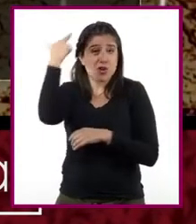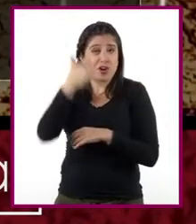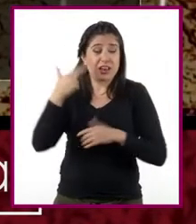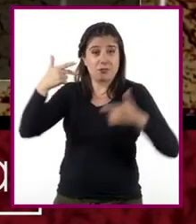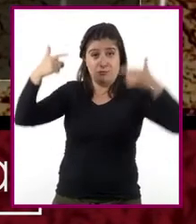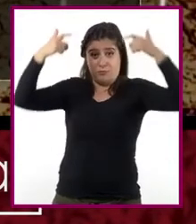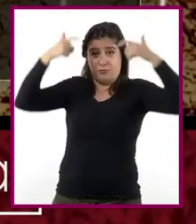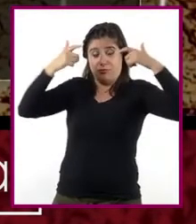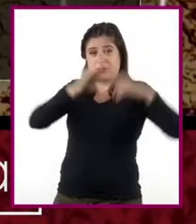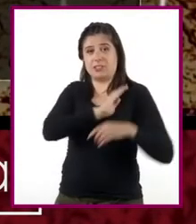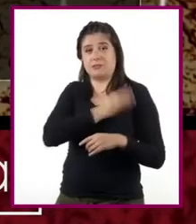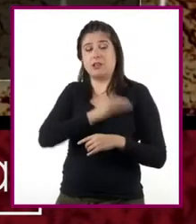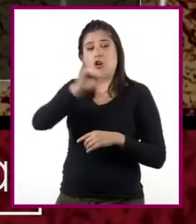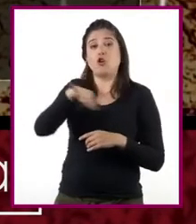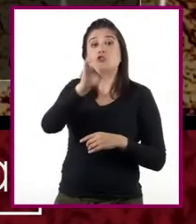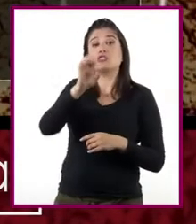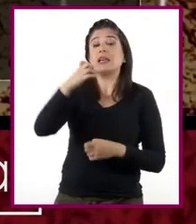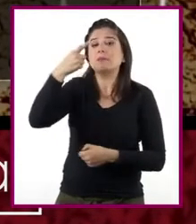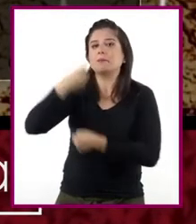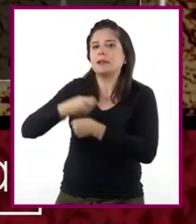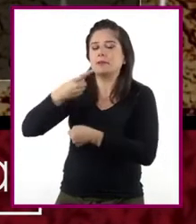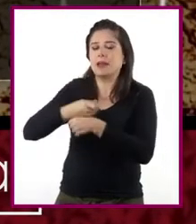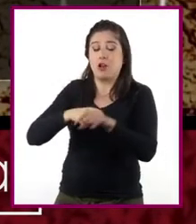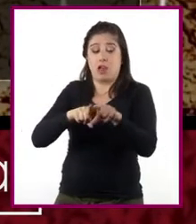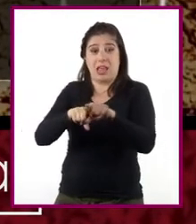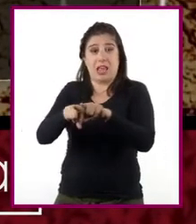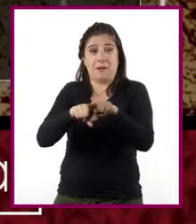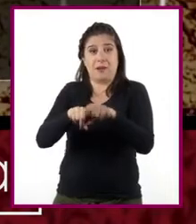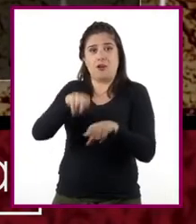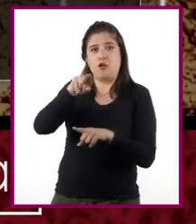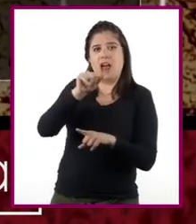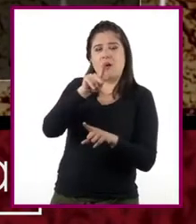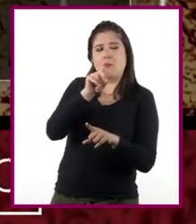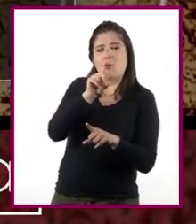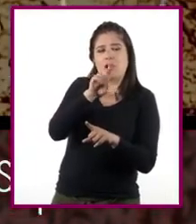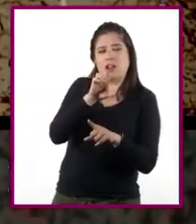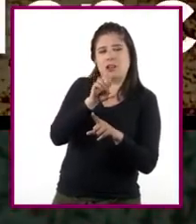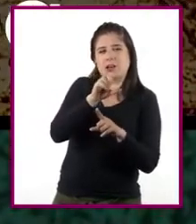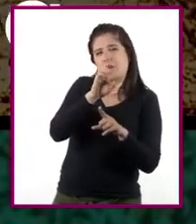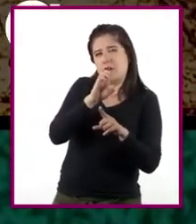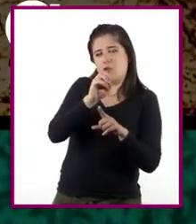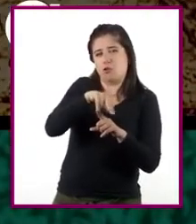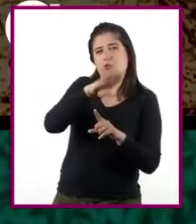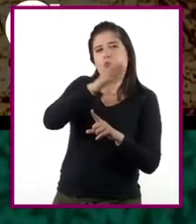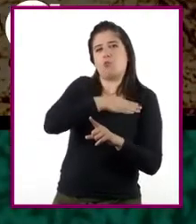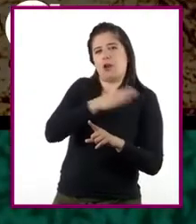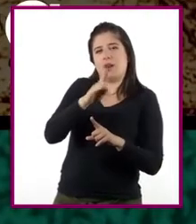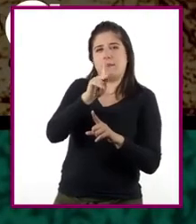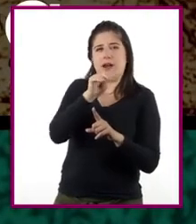corona española a José I, hermano de Napoleón Bonaparte.